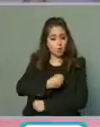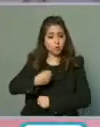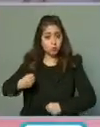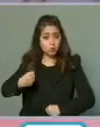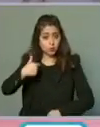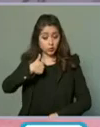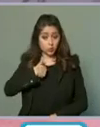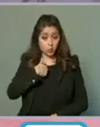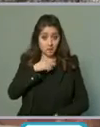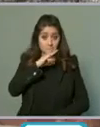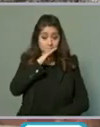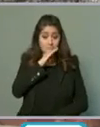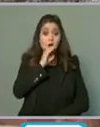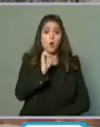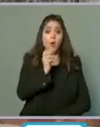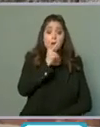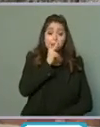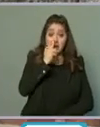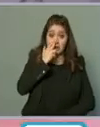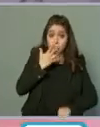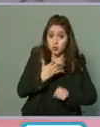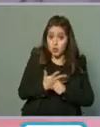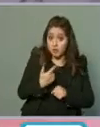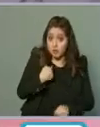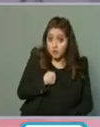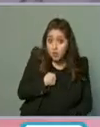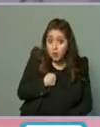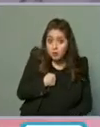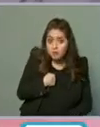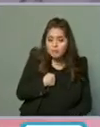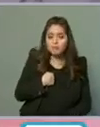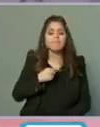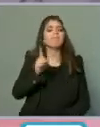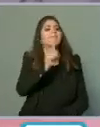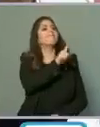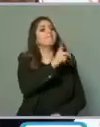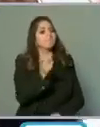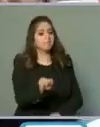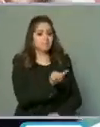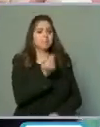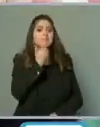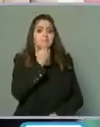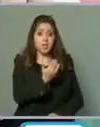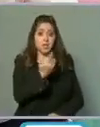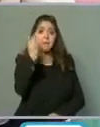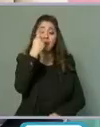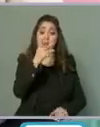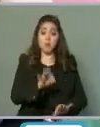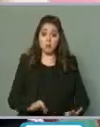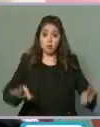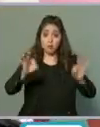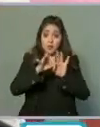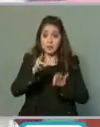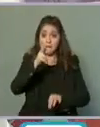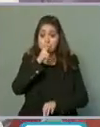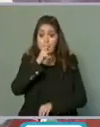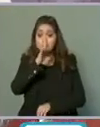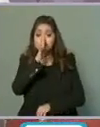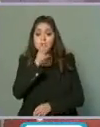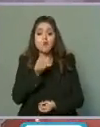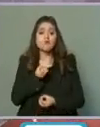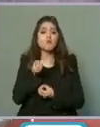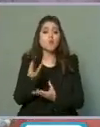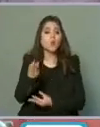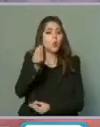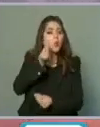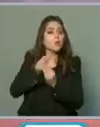buena pregunta. Sí es importante que los padres verifiquen el tipo de alimentación que le dan a los hijos, ¿no? Pero puede ser un factor genético.